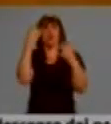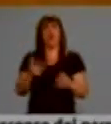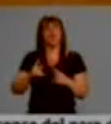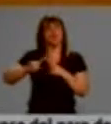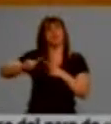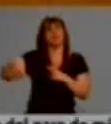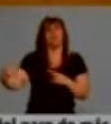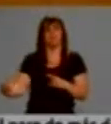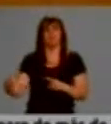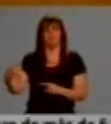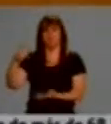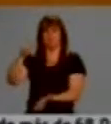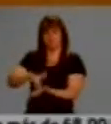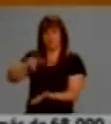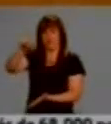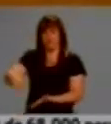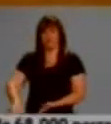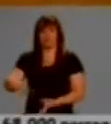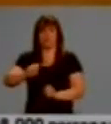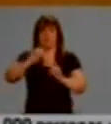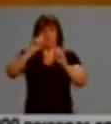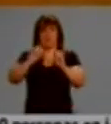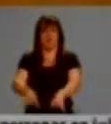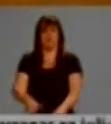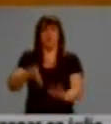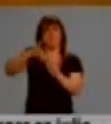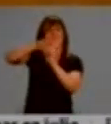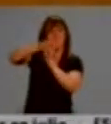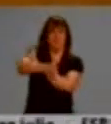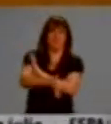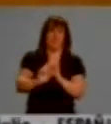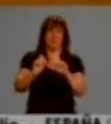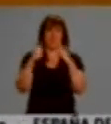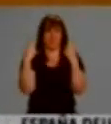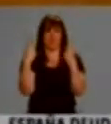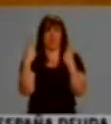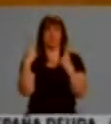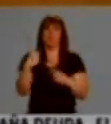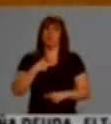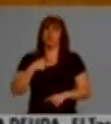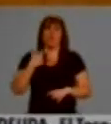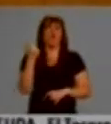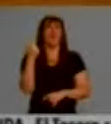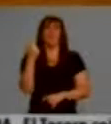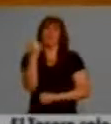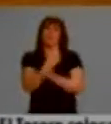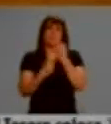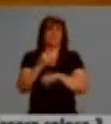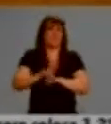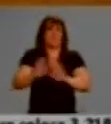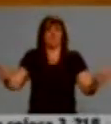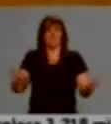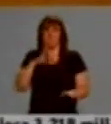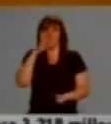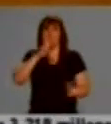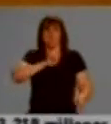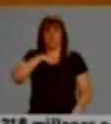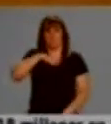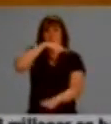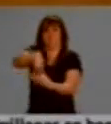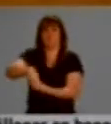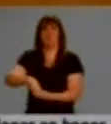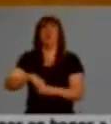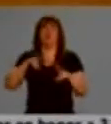éste renunciara con carácter definitivo, entre comillas, a ser tesorero por su implicación en el caso